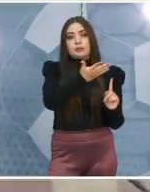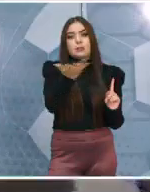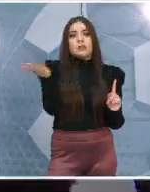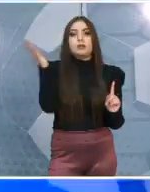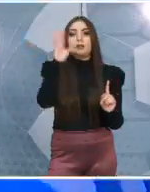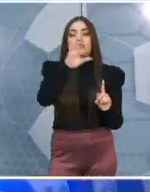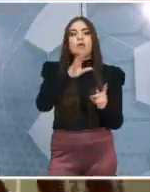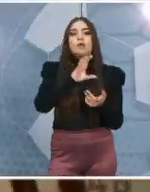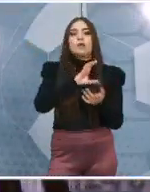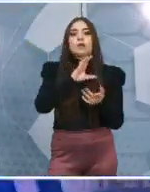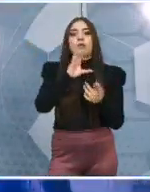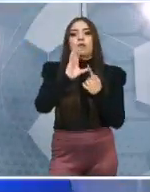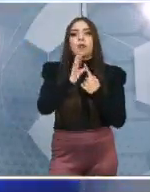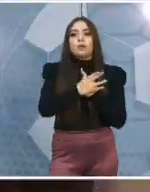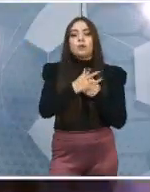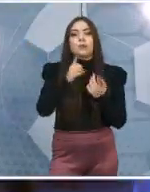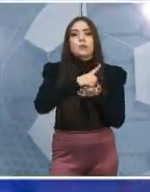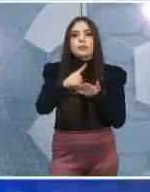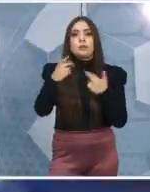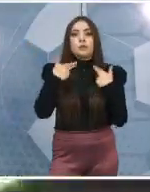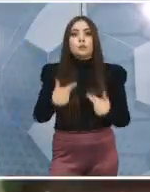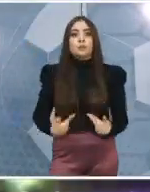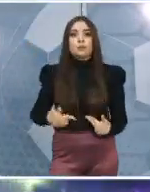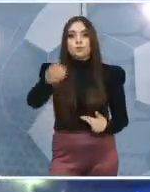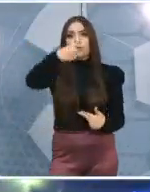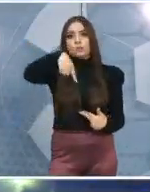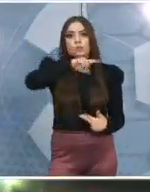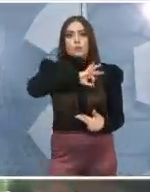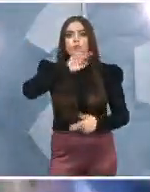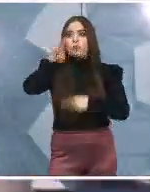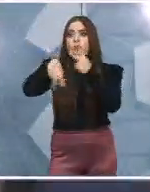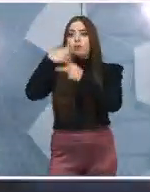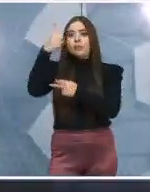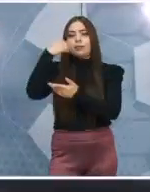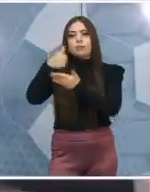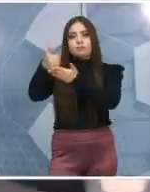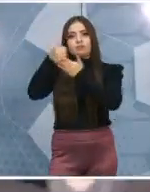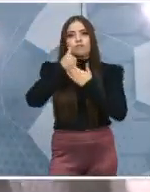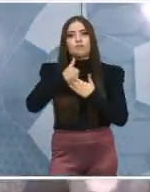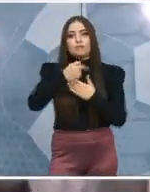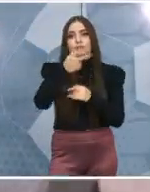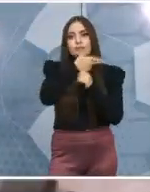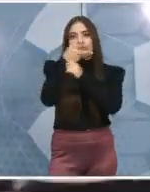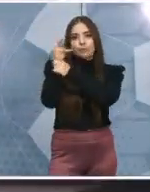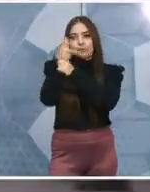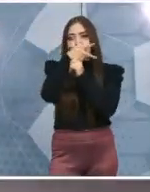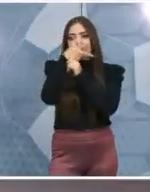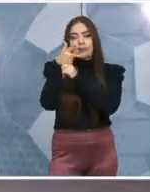la instancia a la que pueden solicitar ayuda. Con imágenes de Milton Juárez, informó para Telediario, Kir Castillo.